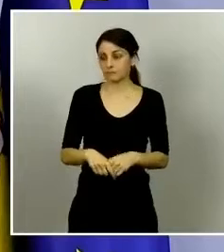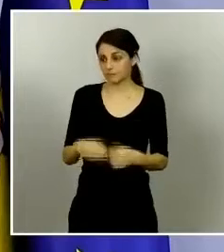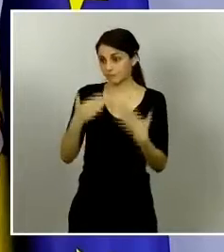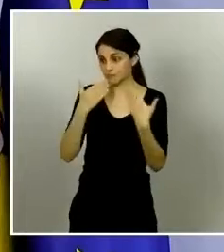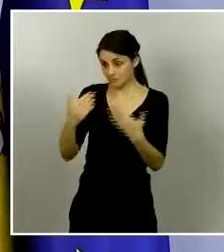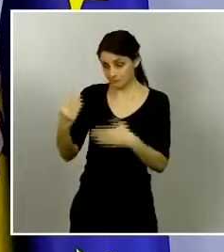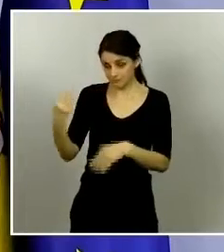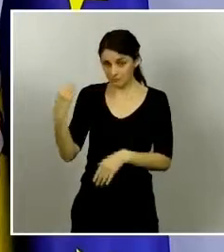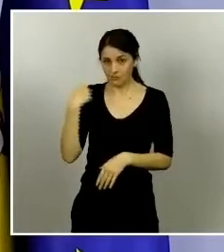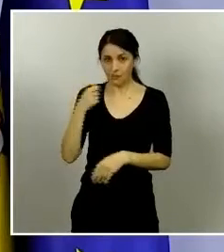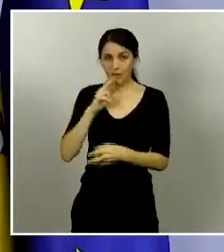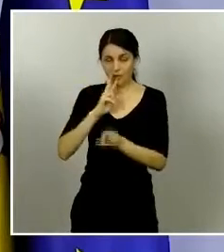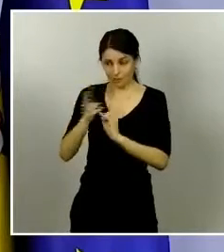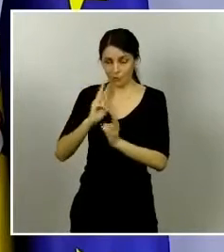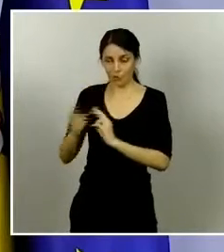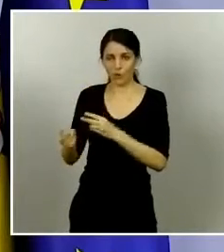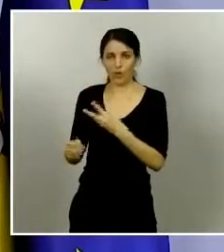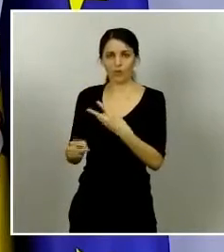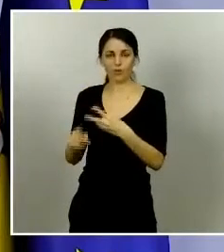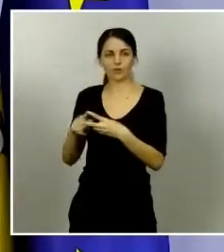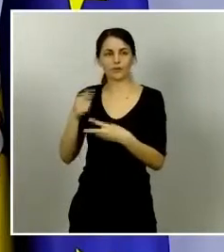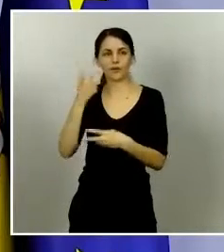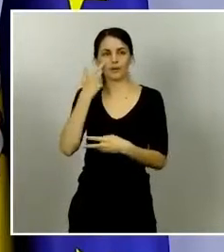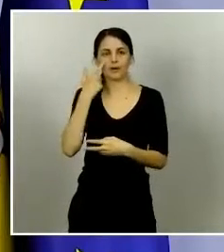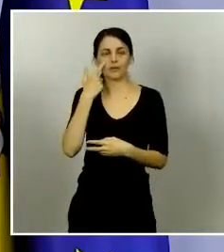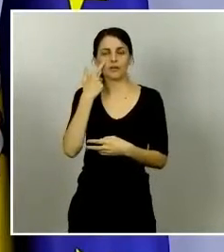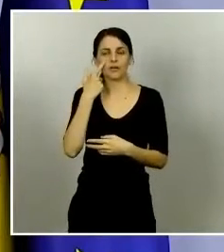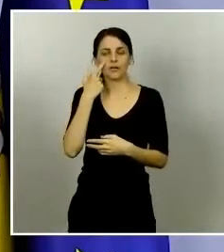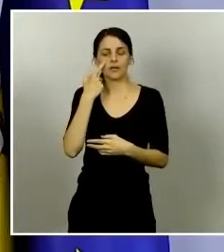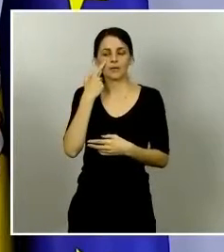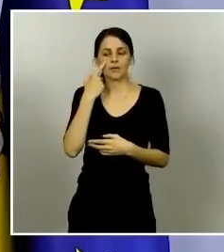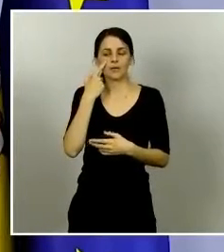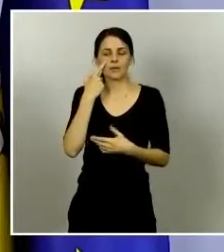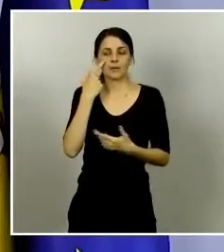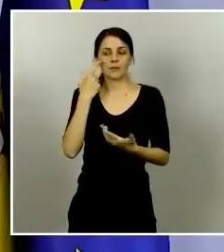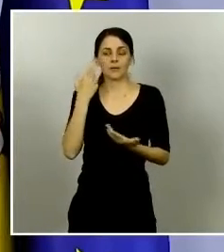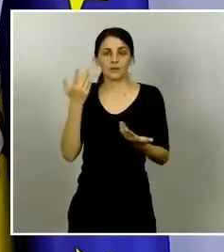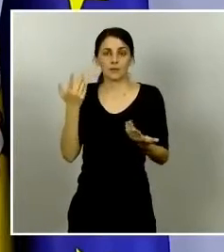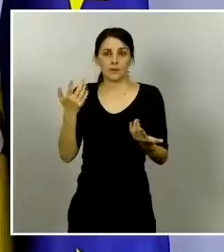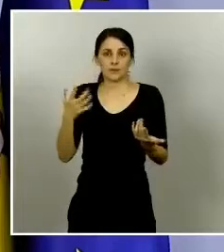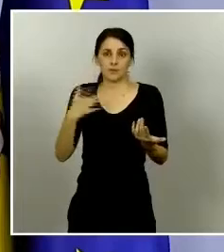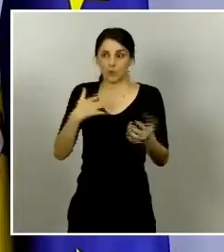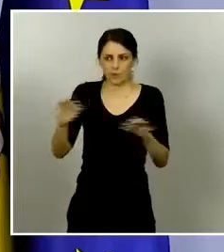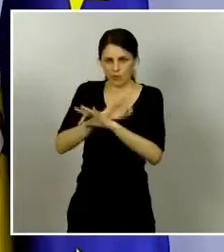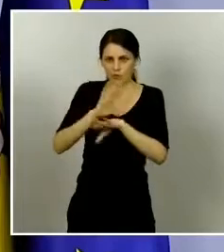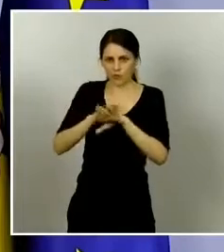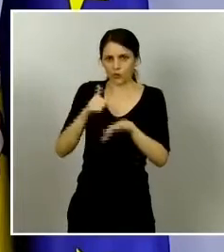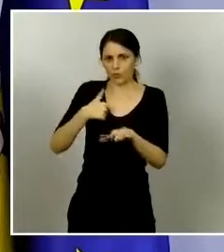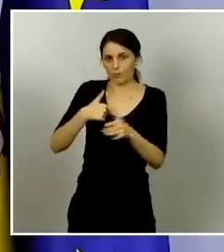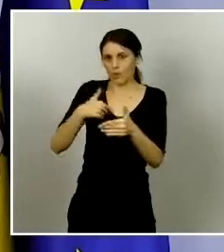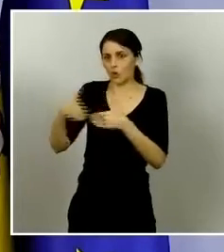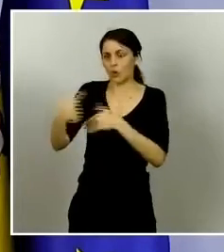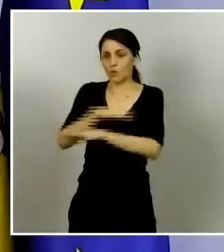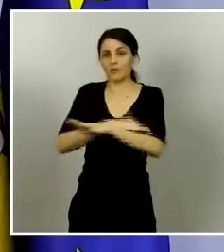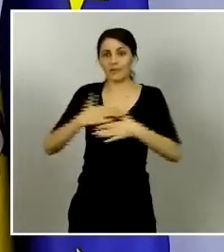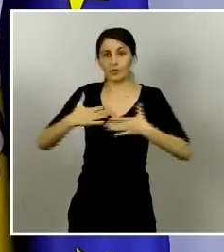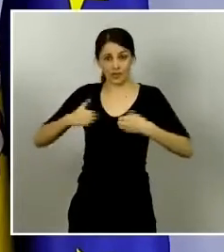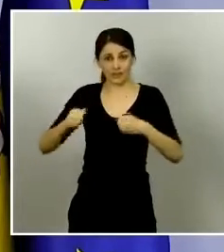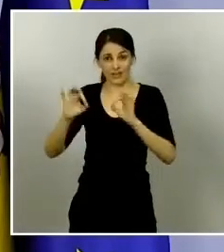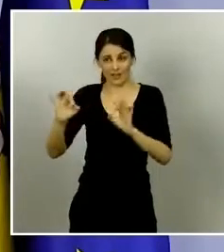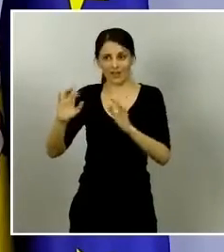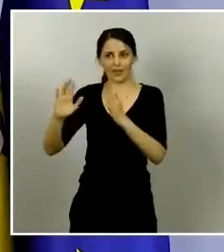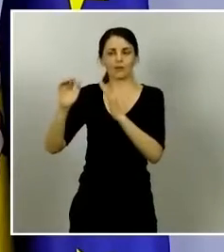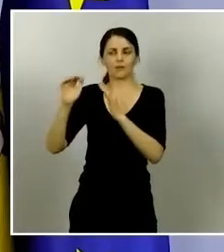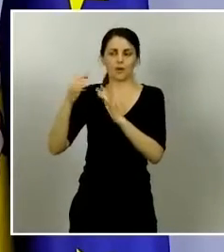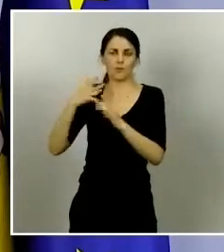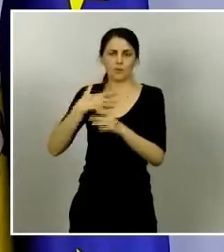sus preguntas. Yo voy a proceder a contestarle dos de ellas. Si no me confundo, de todas formas se lo van a confirmar